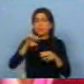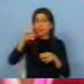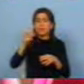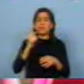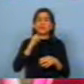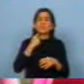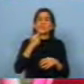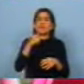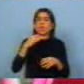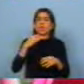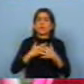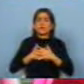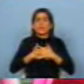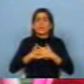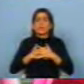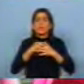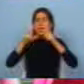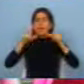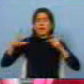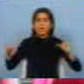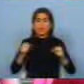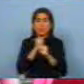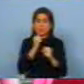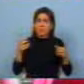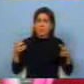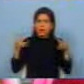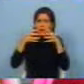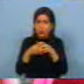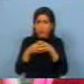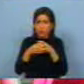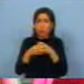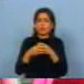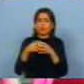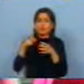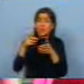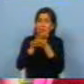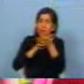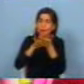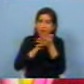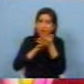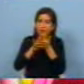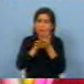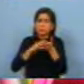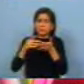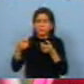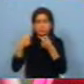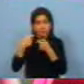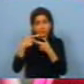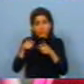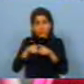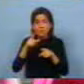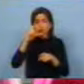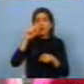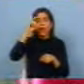quiere, vos tenés que querer a la gente que labura con vos, que gente que te quiere también. Entonces ahí, bueno, como que se afloja, se alegra,